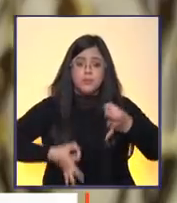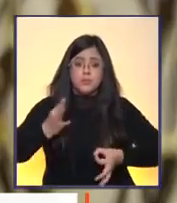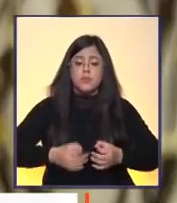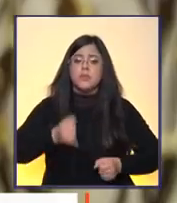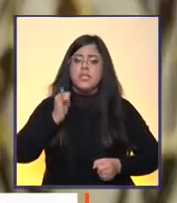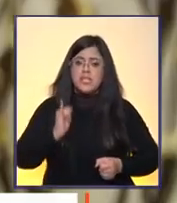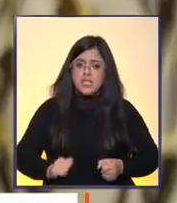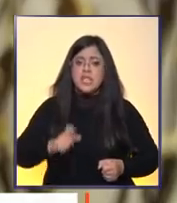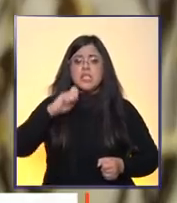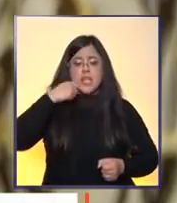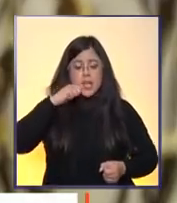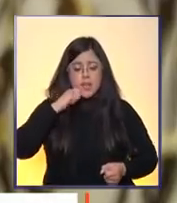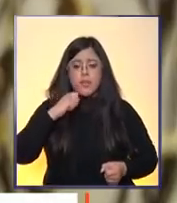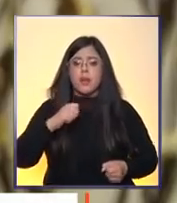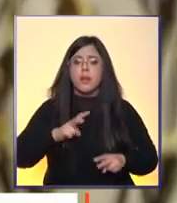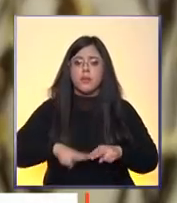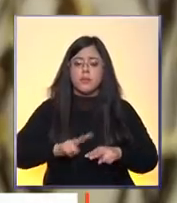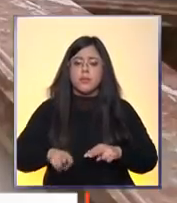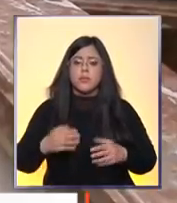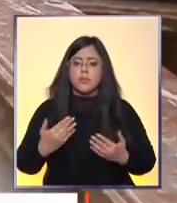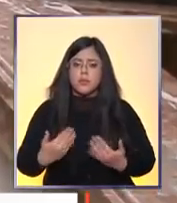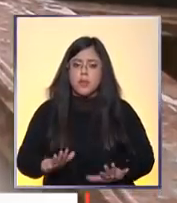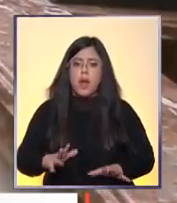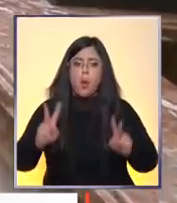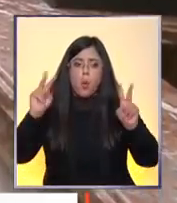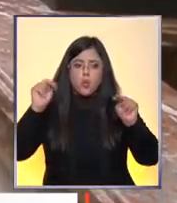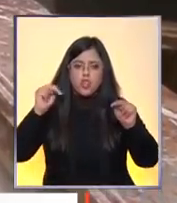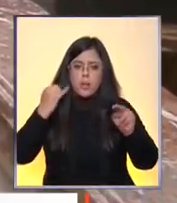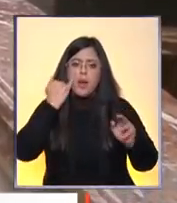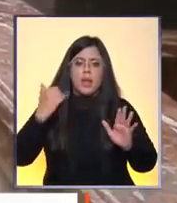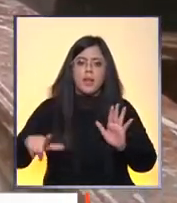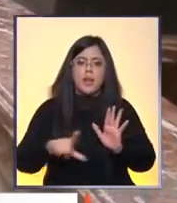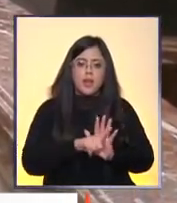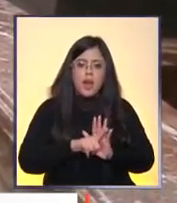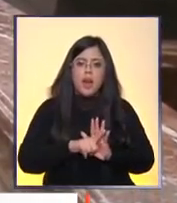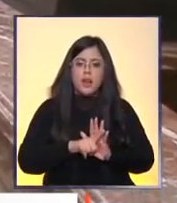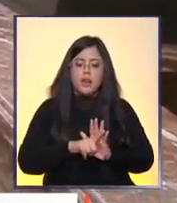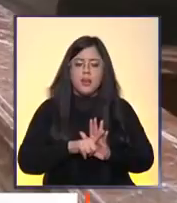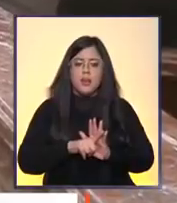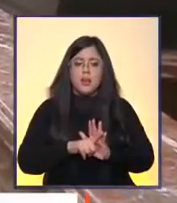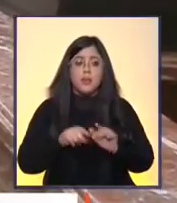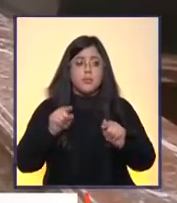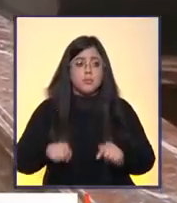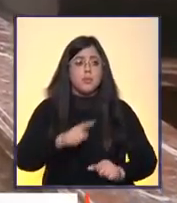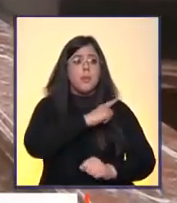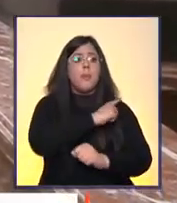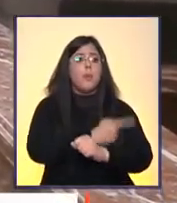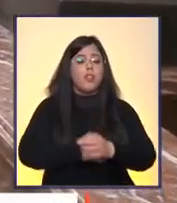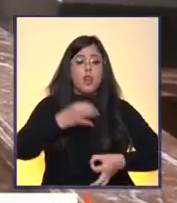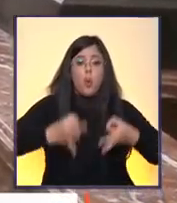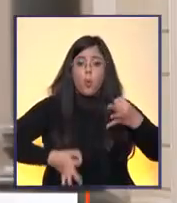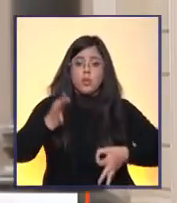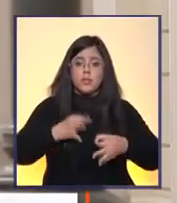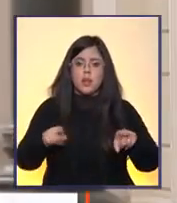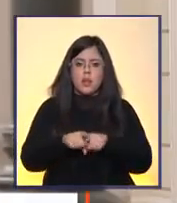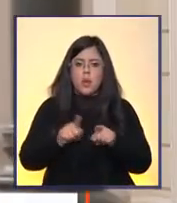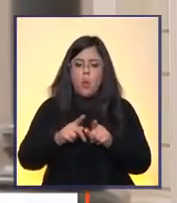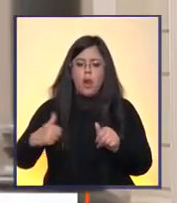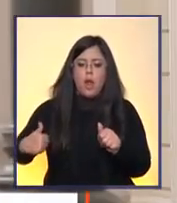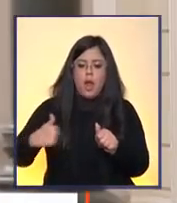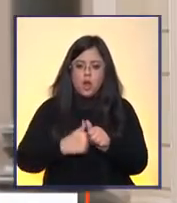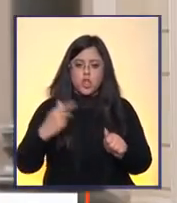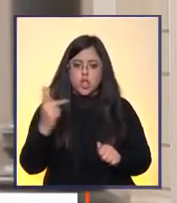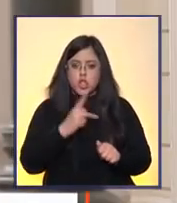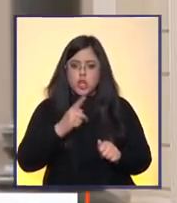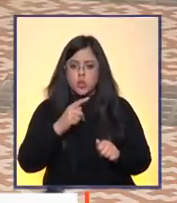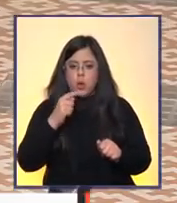de al menos un hecho ilícito en materia civil. Después de este caso, el Poder Judicial cambió su forma de ver el acoso en sus pasillos